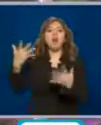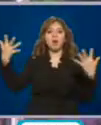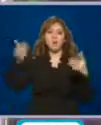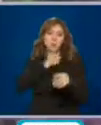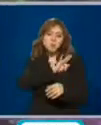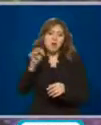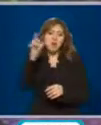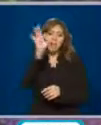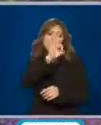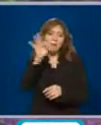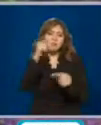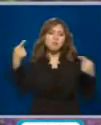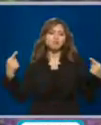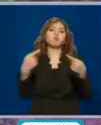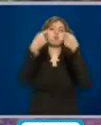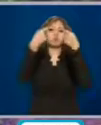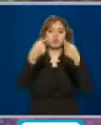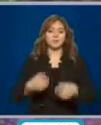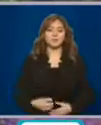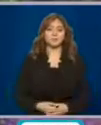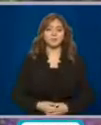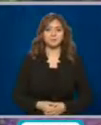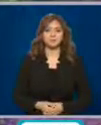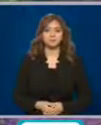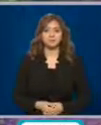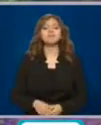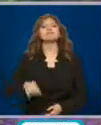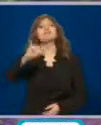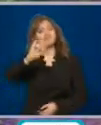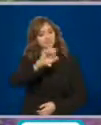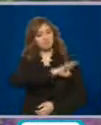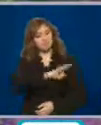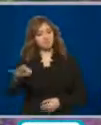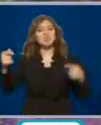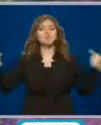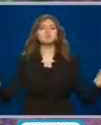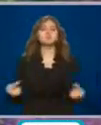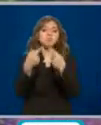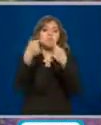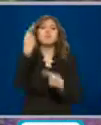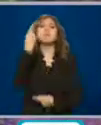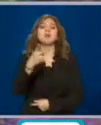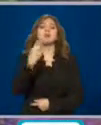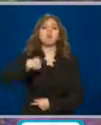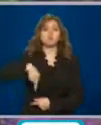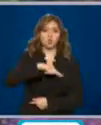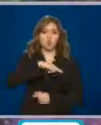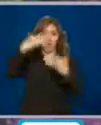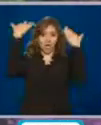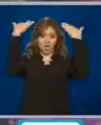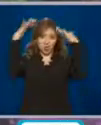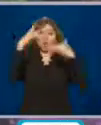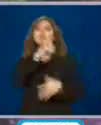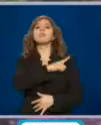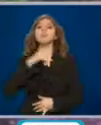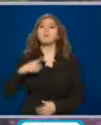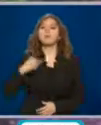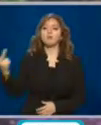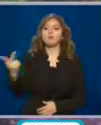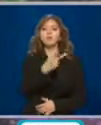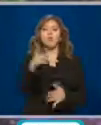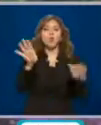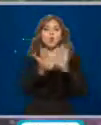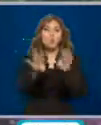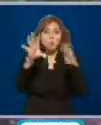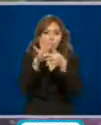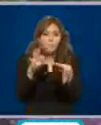Es decir, de alguna manera, no, o sea, nosotros podemos como adultos ir tratando de mediar, de buscar, pero también reconocerles que